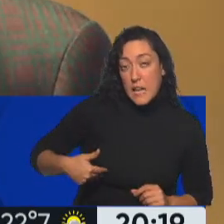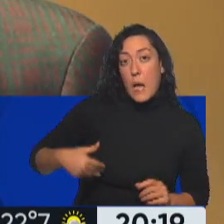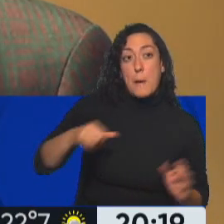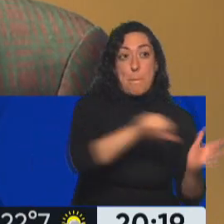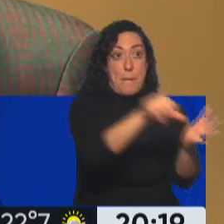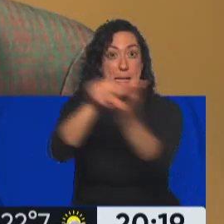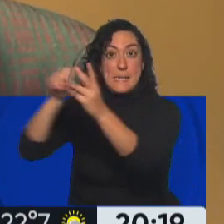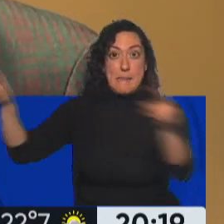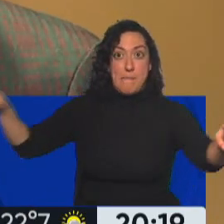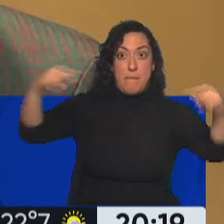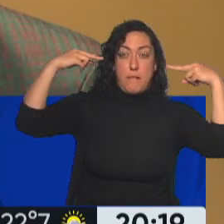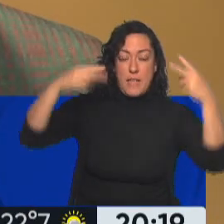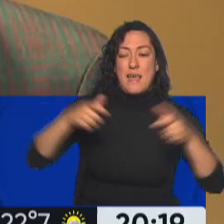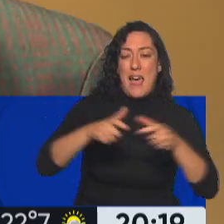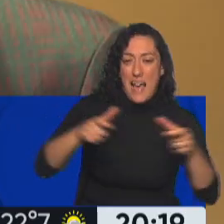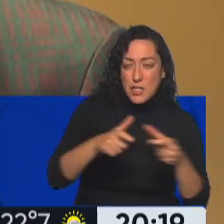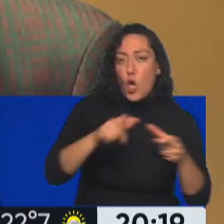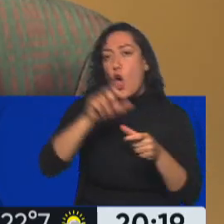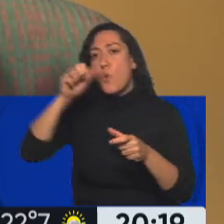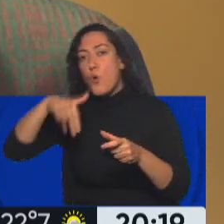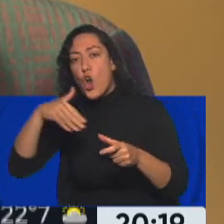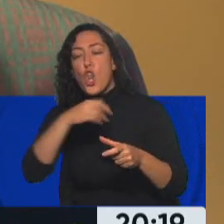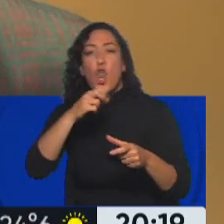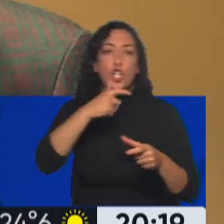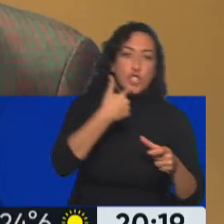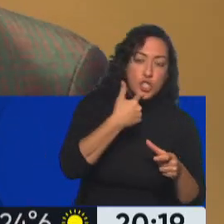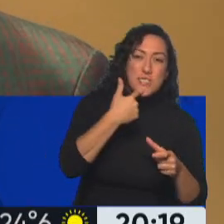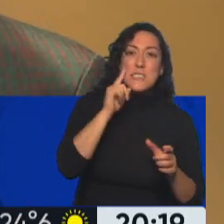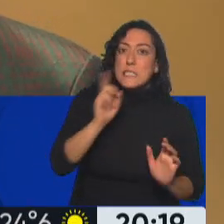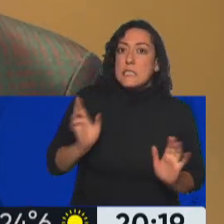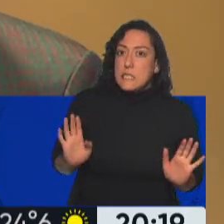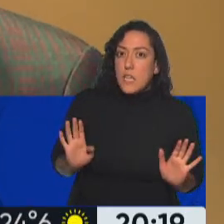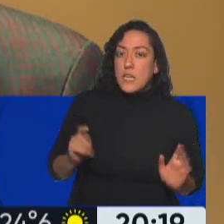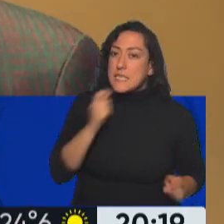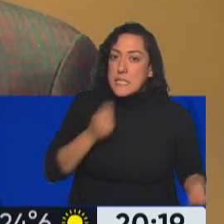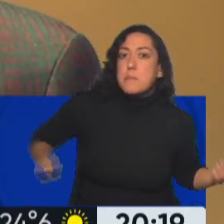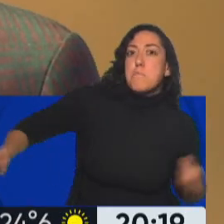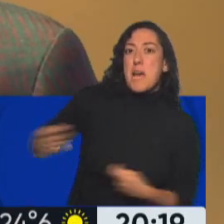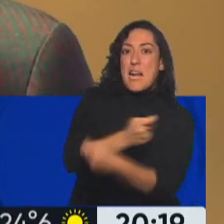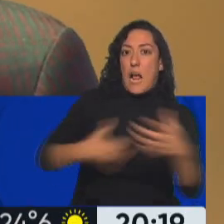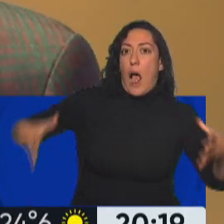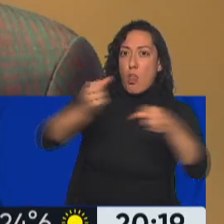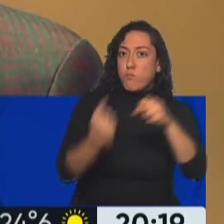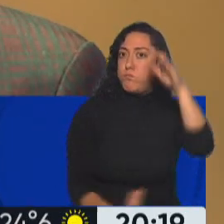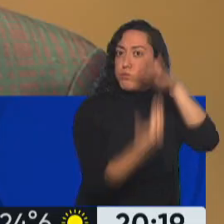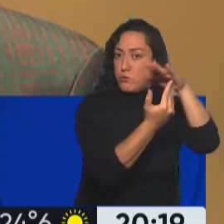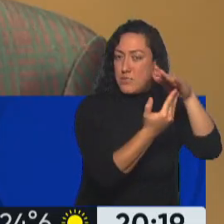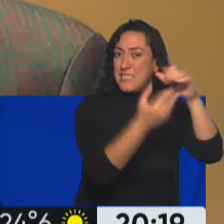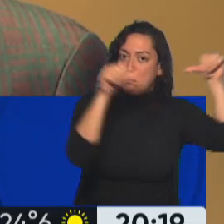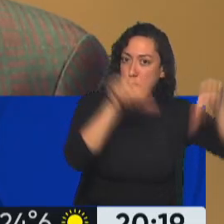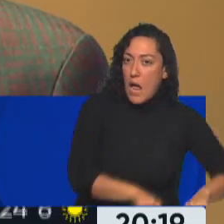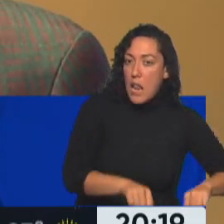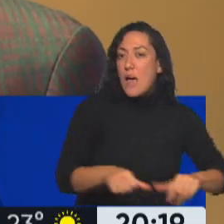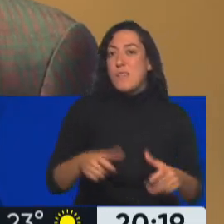los activos argentinos, las acciones y los bonos, son activos de riesgo. Y cuando los mercados centrales se caen, los activos de riesgo se